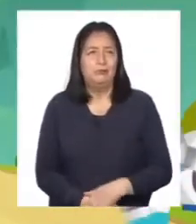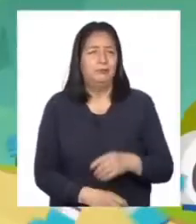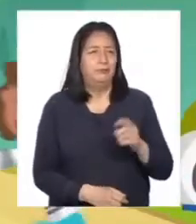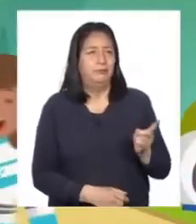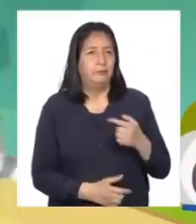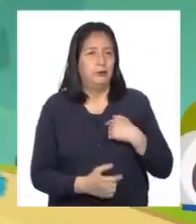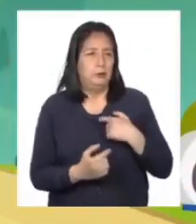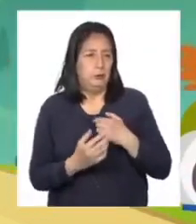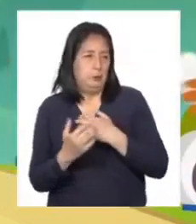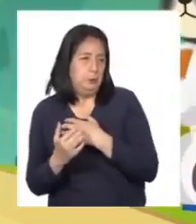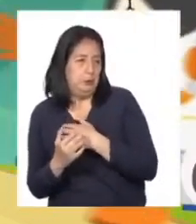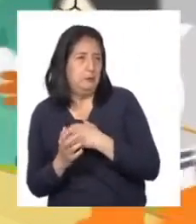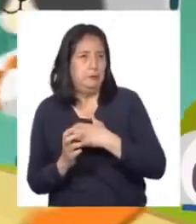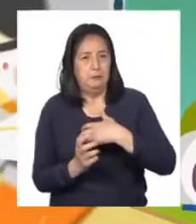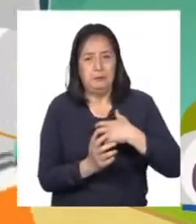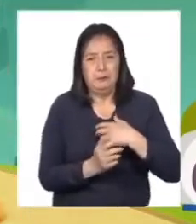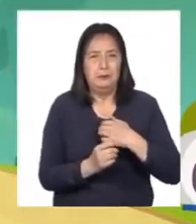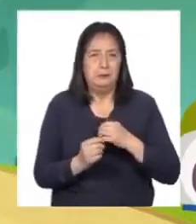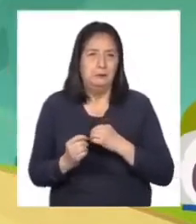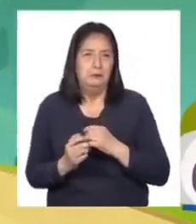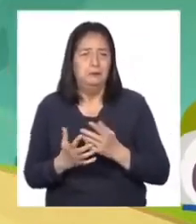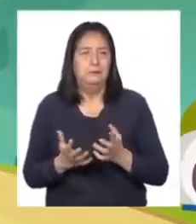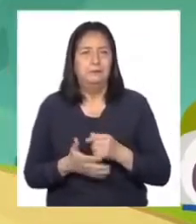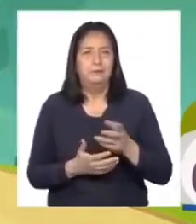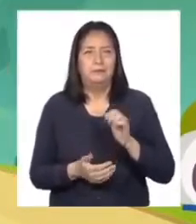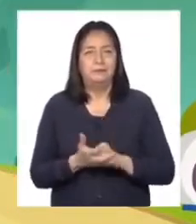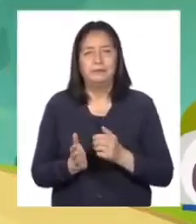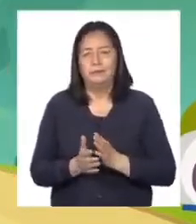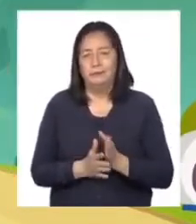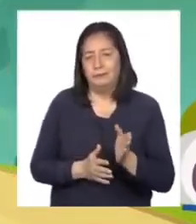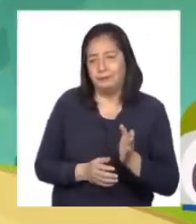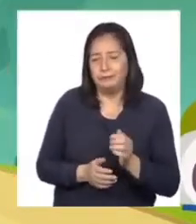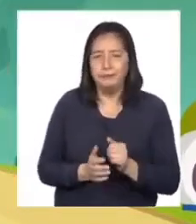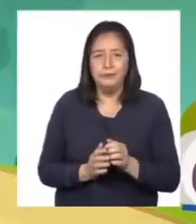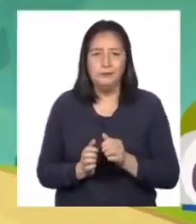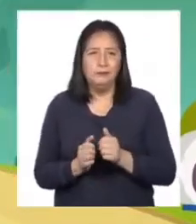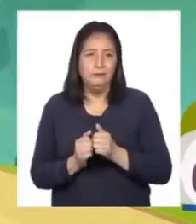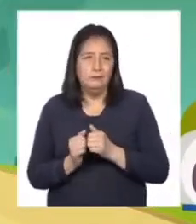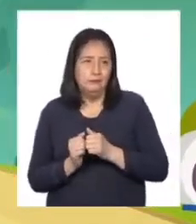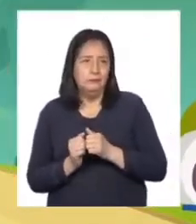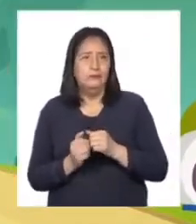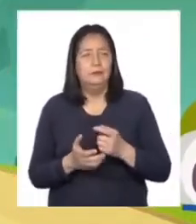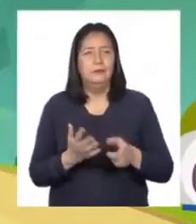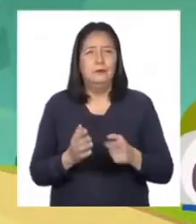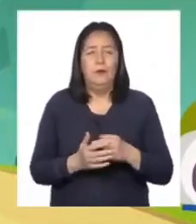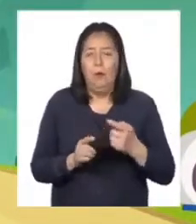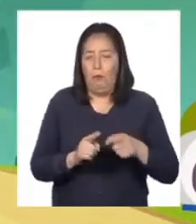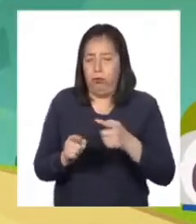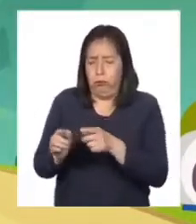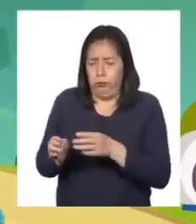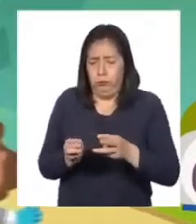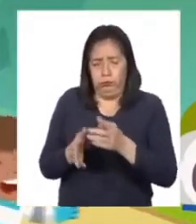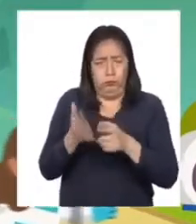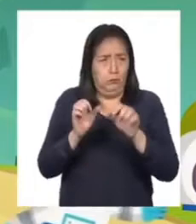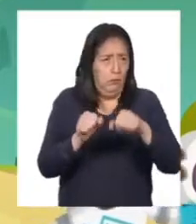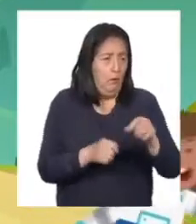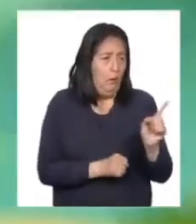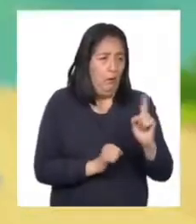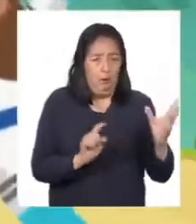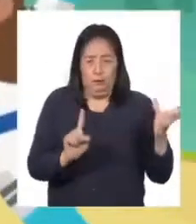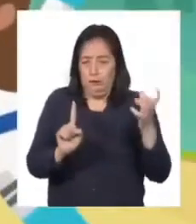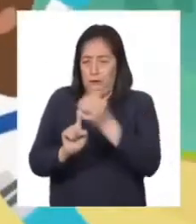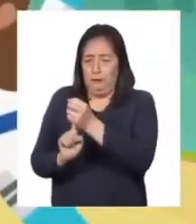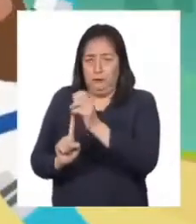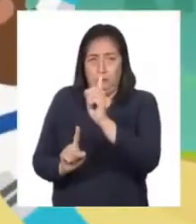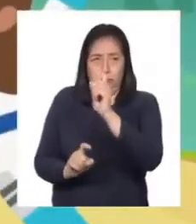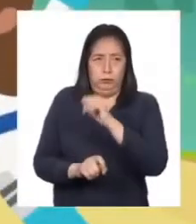Intento esquivar a Osito y me desplazo de frente, en diagonal, en retroceso y de todas las formas posibles para que no me atrape.